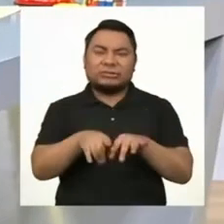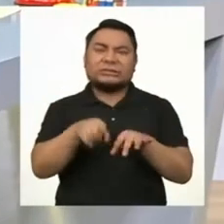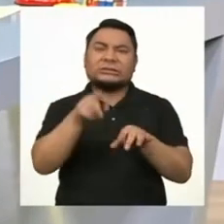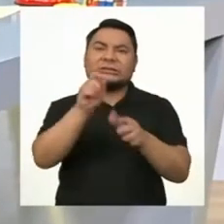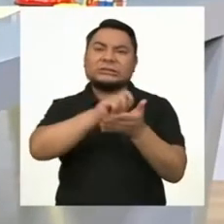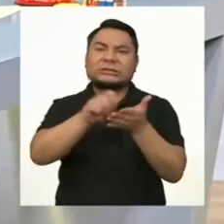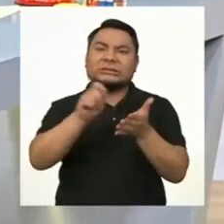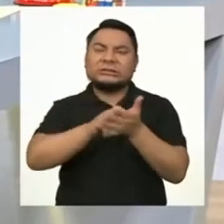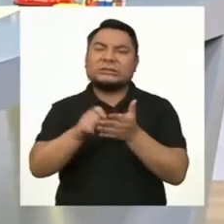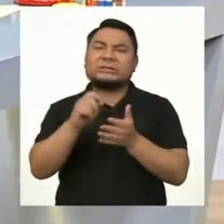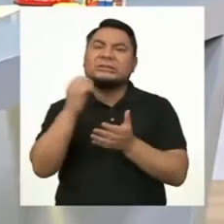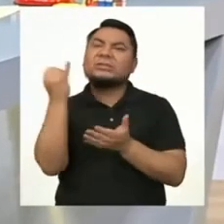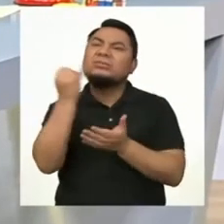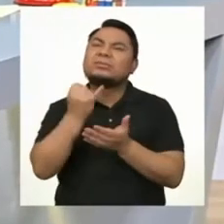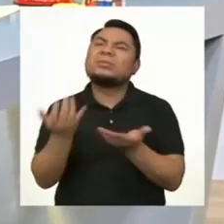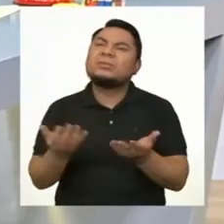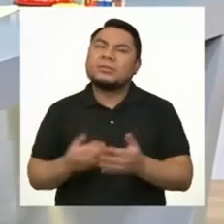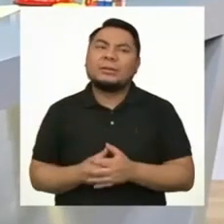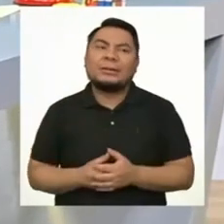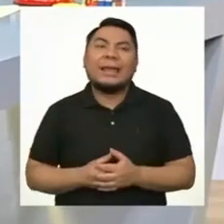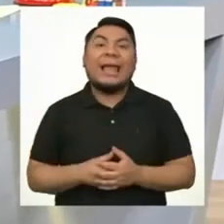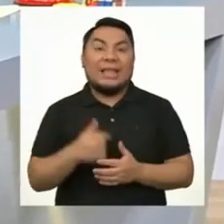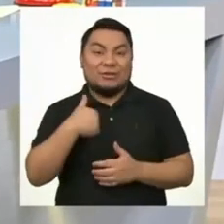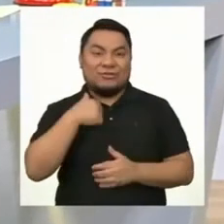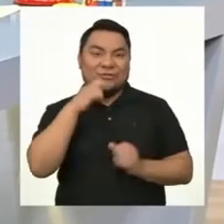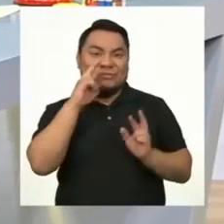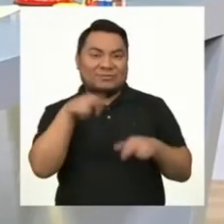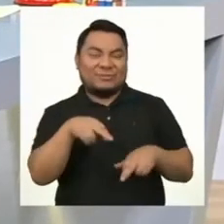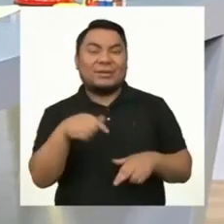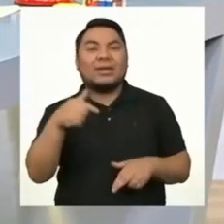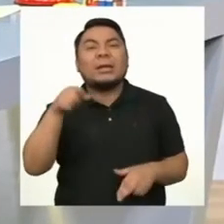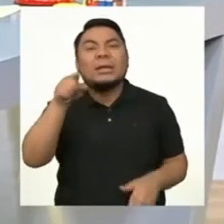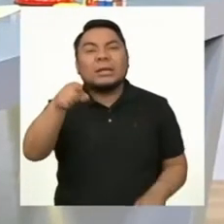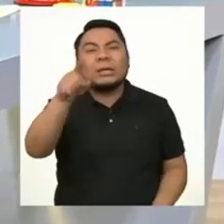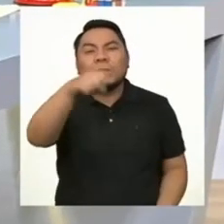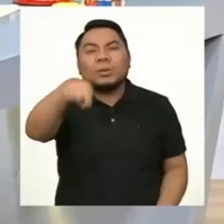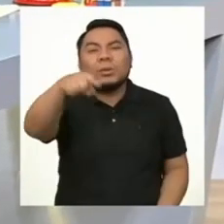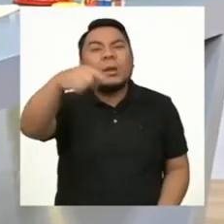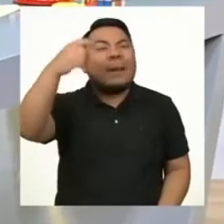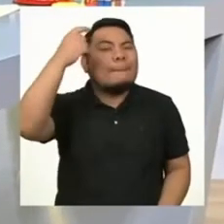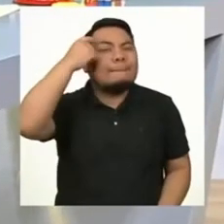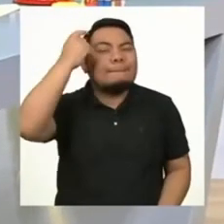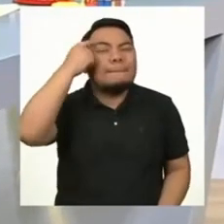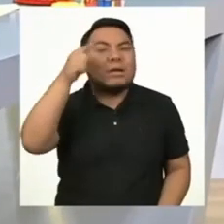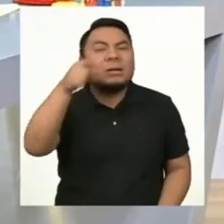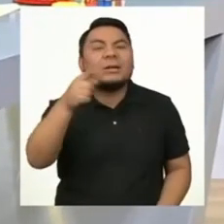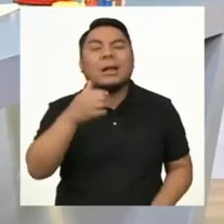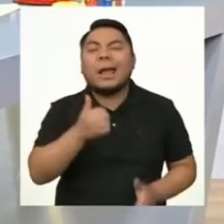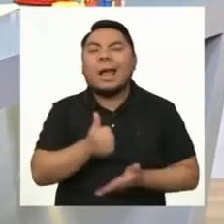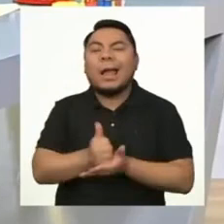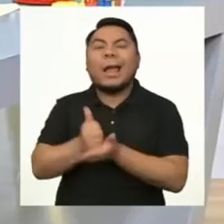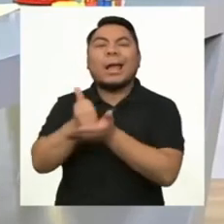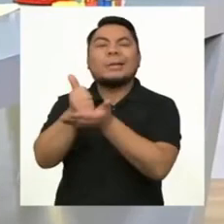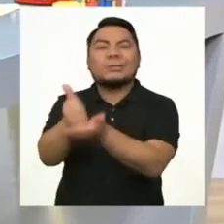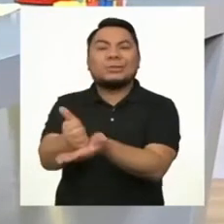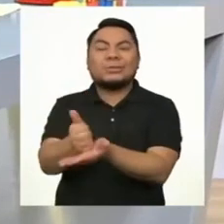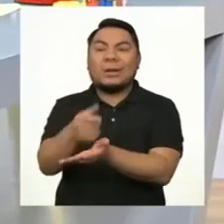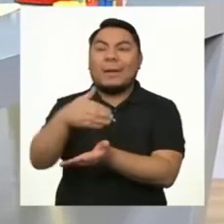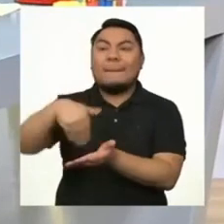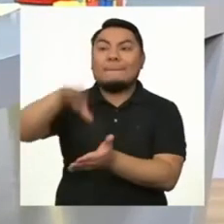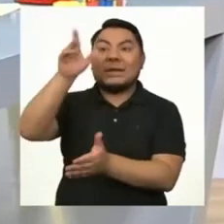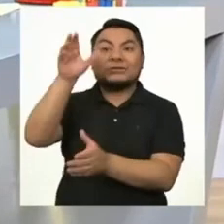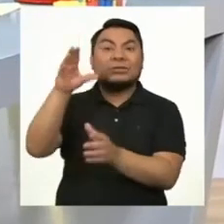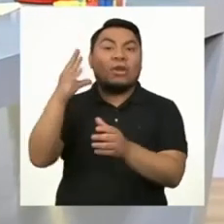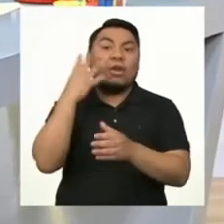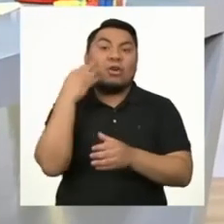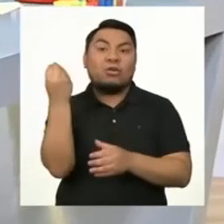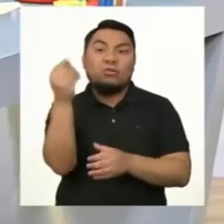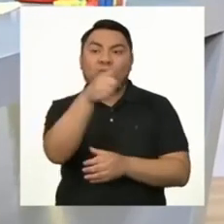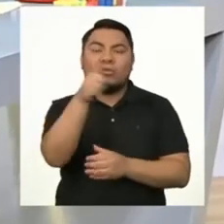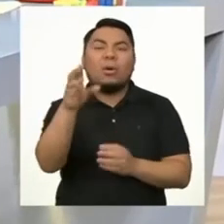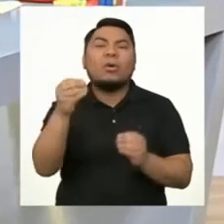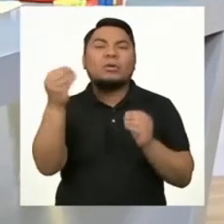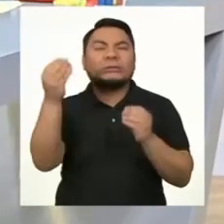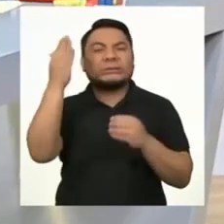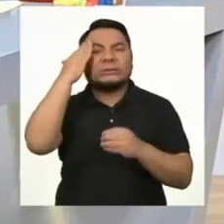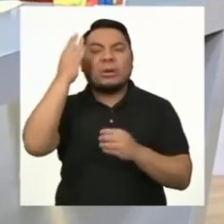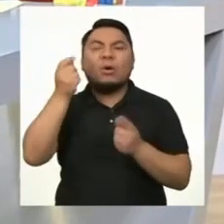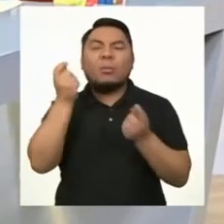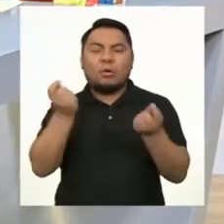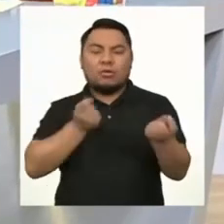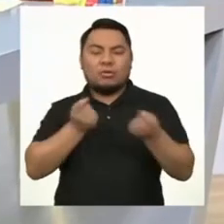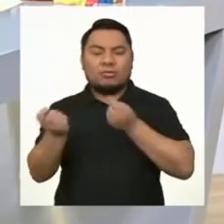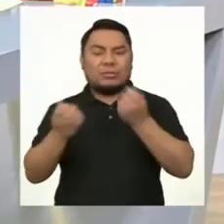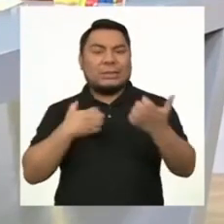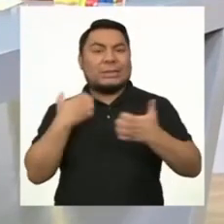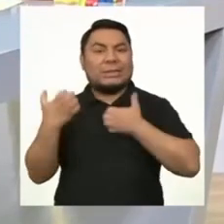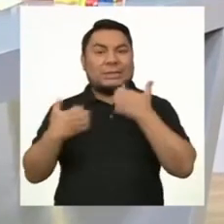Esta la contesto yo. Les propongo que la hagamos pensando en ayudar a que más adolescentes sepan cómo pueden manejar